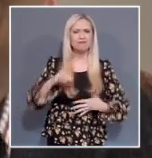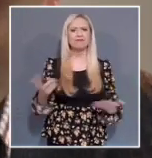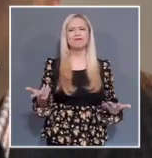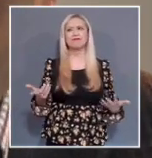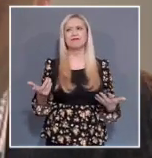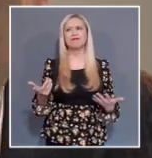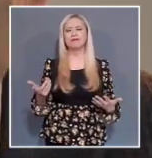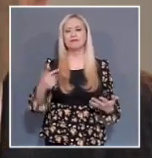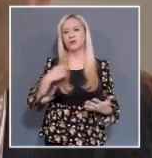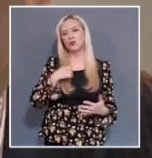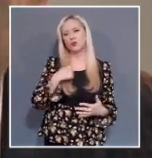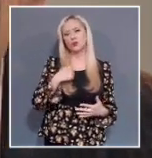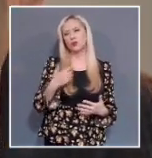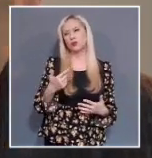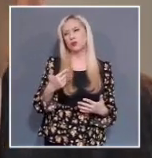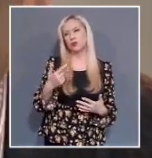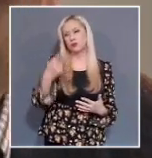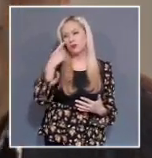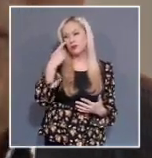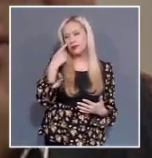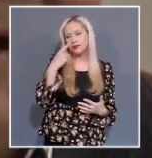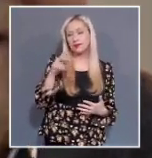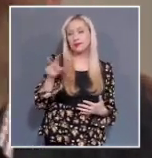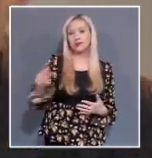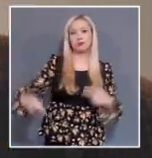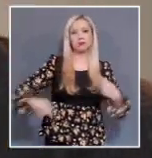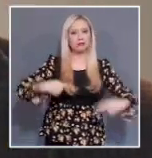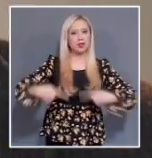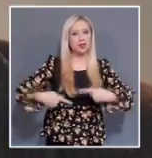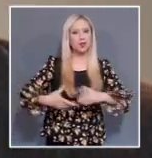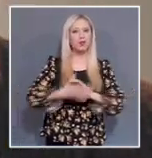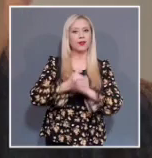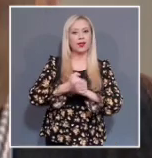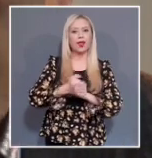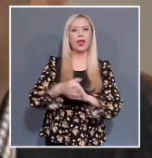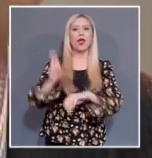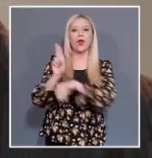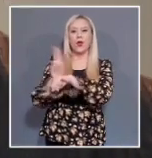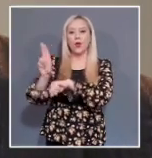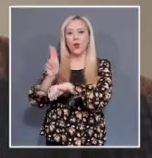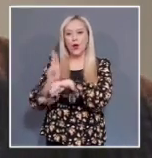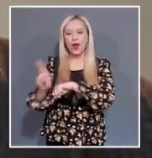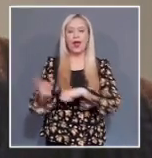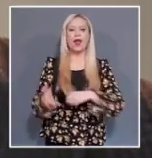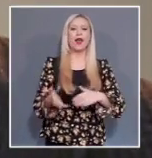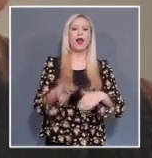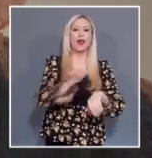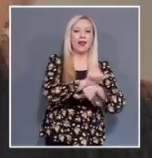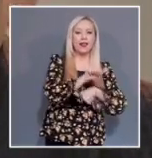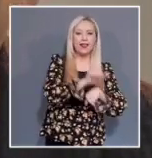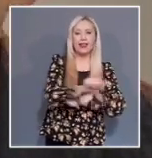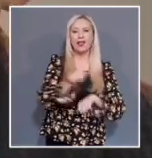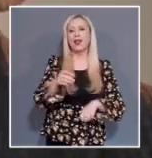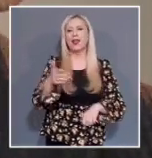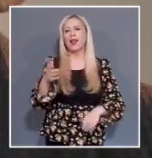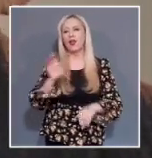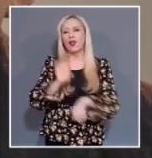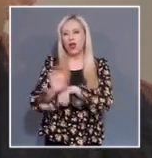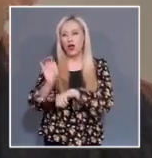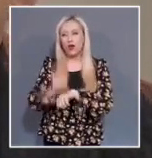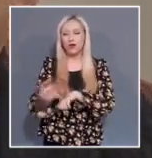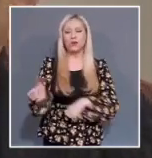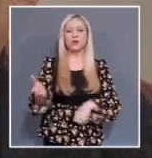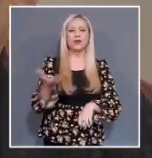hablo recibo preguntas o saludos del Uruguay, de Buenos Aires, de Bogotá, también de Estados